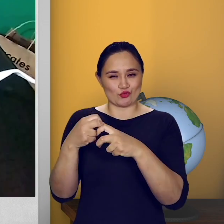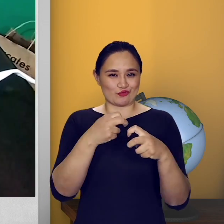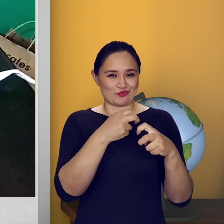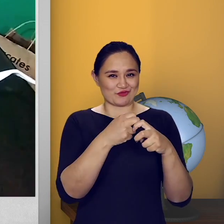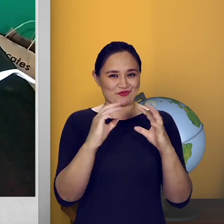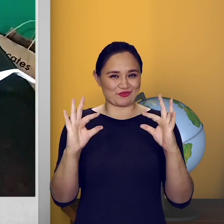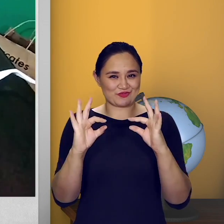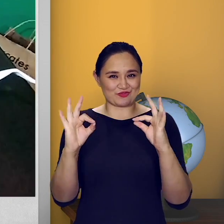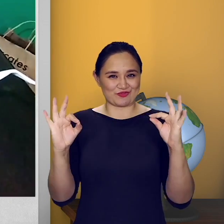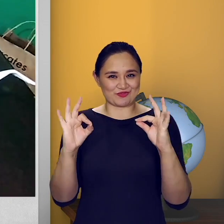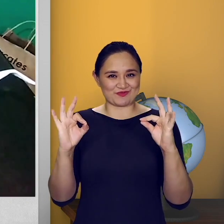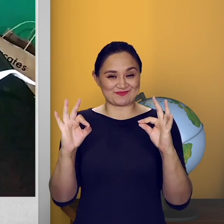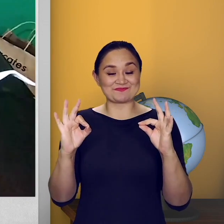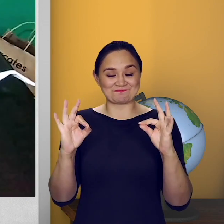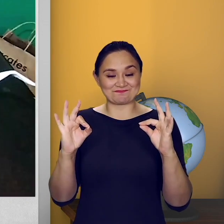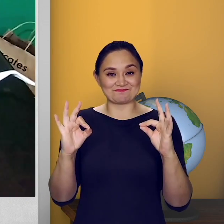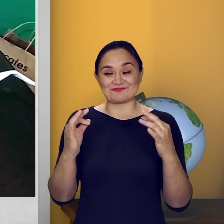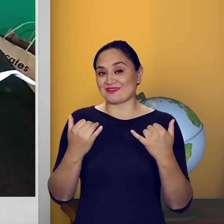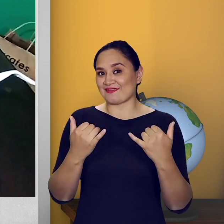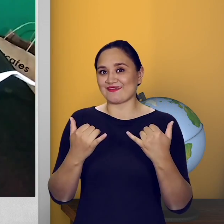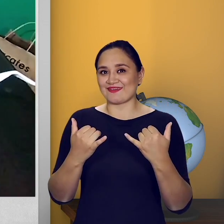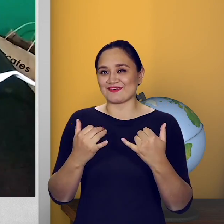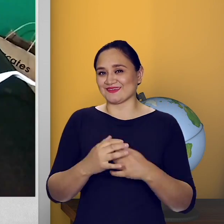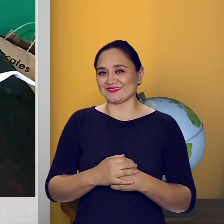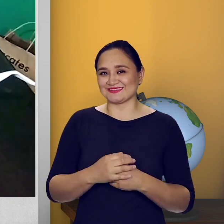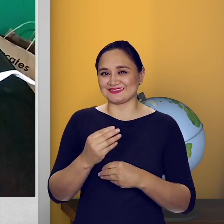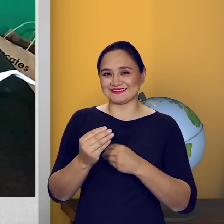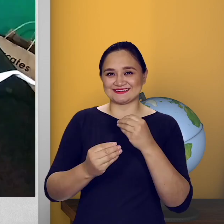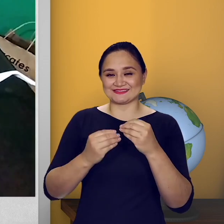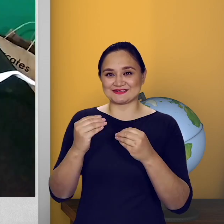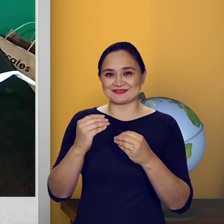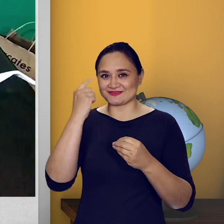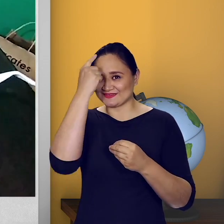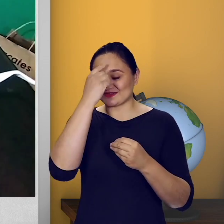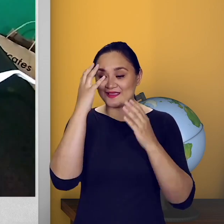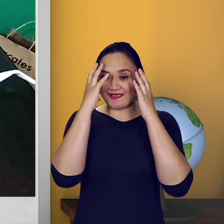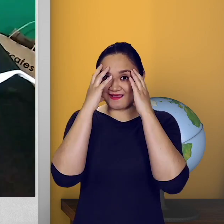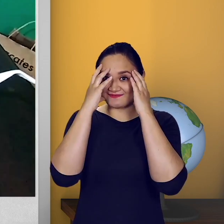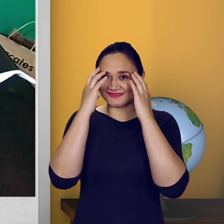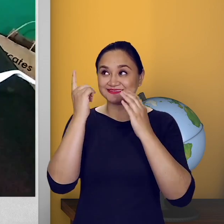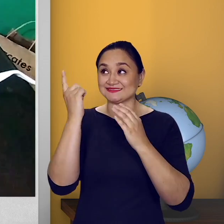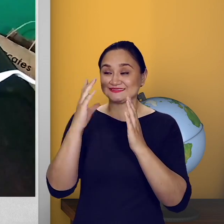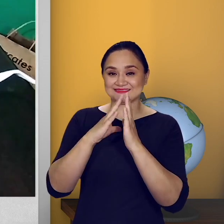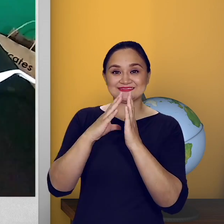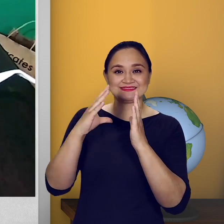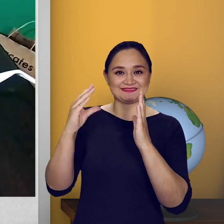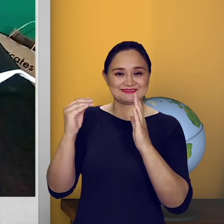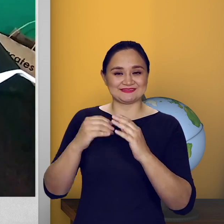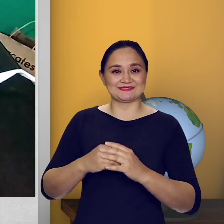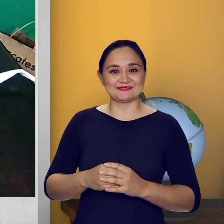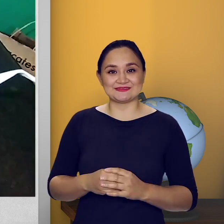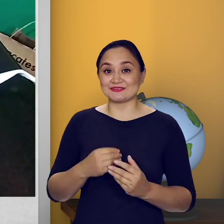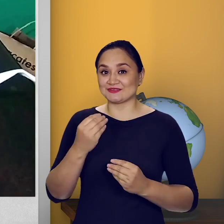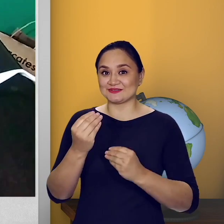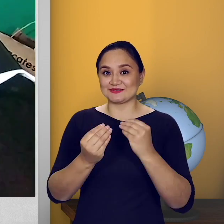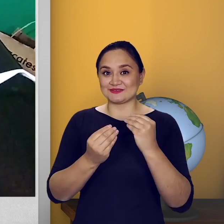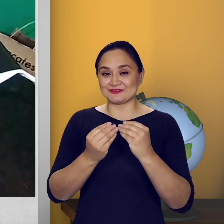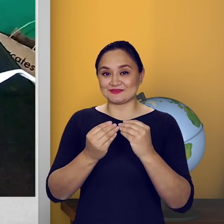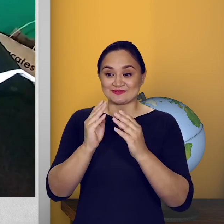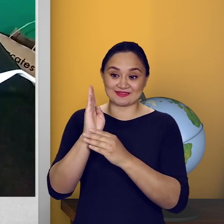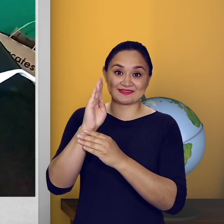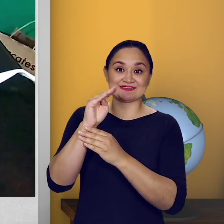fijo. Perfecto, ahora vamos a definir la cabecita. La cabecita la vamos a